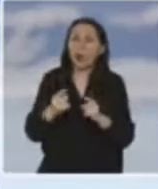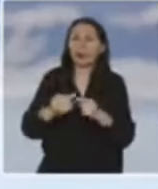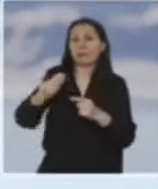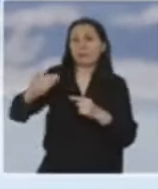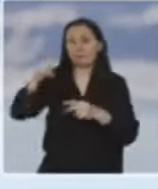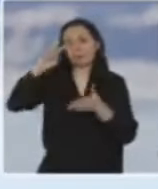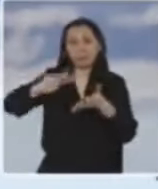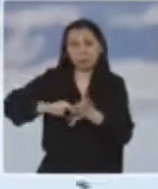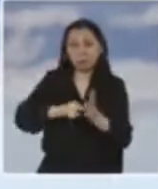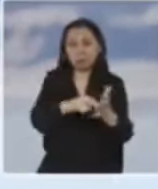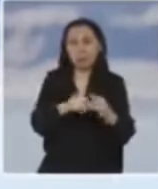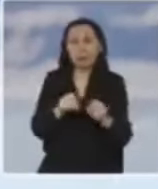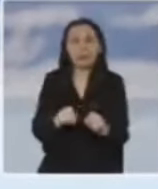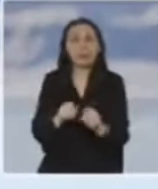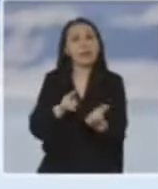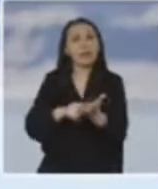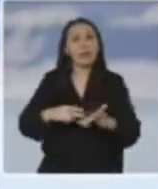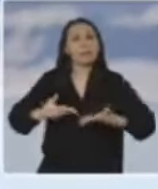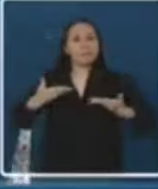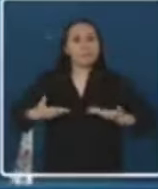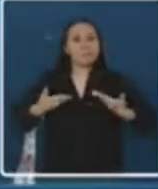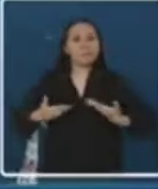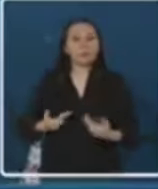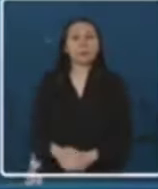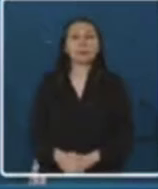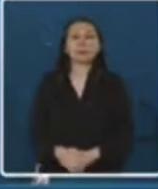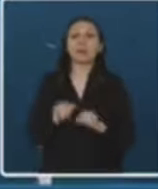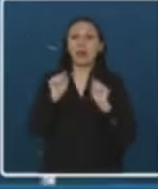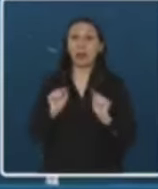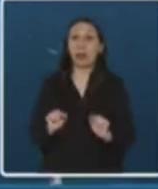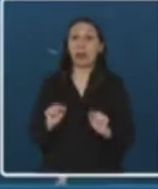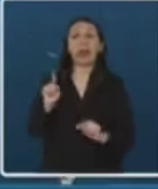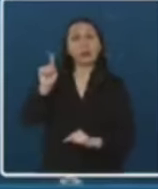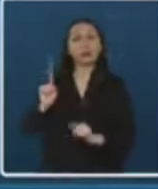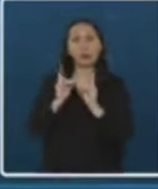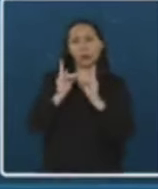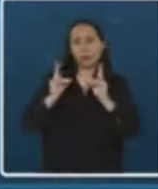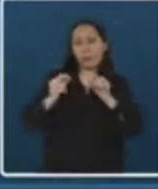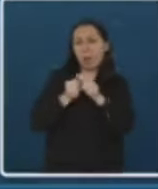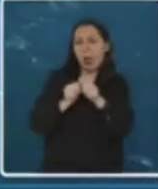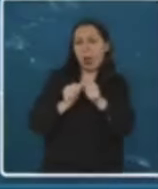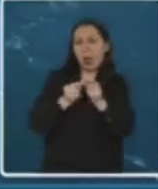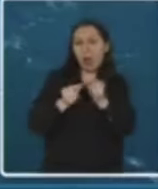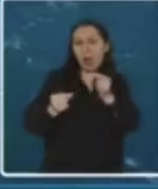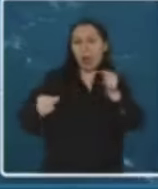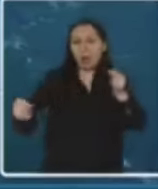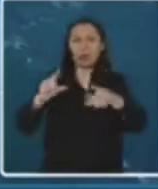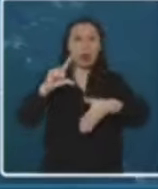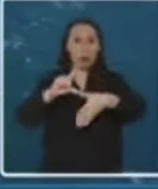adversidades Es realmente motivante este va a ser el puente colgante más largo de